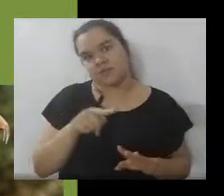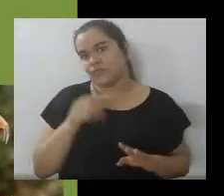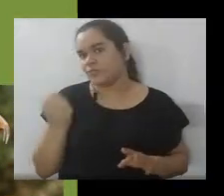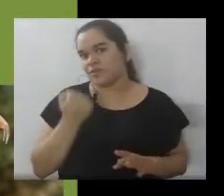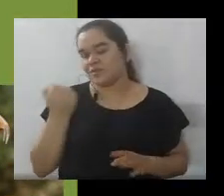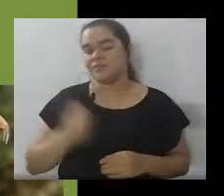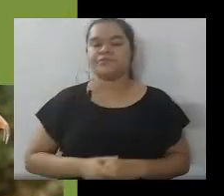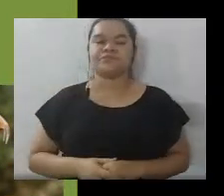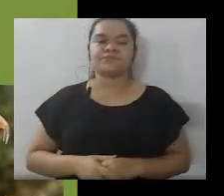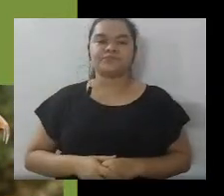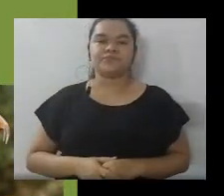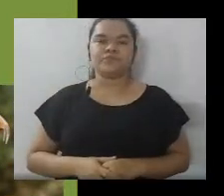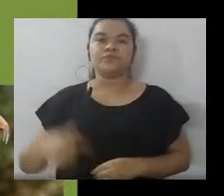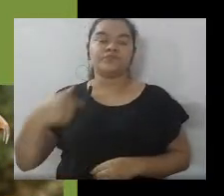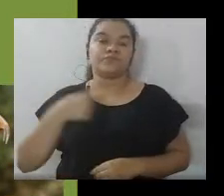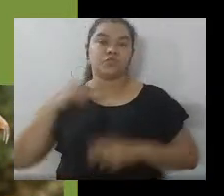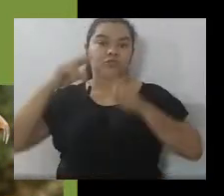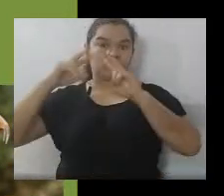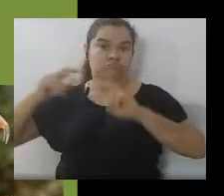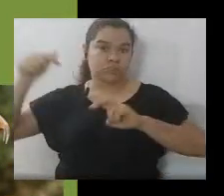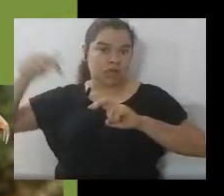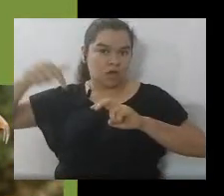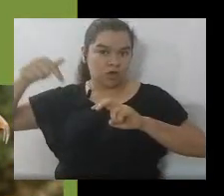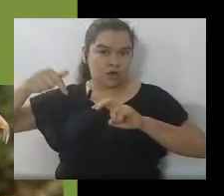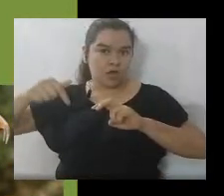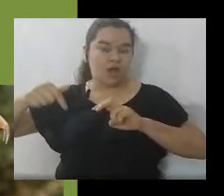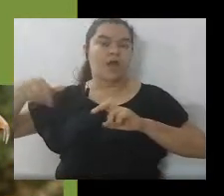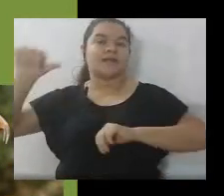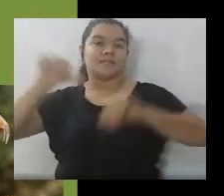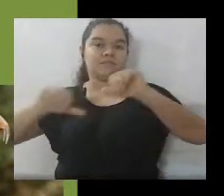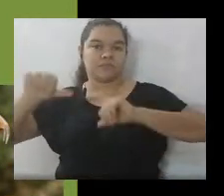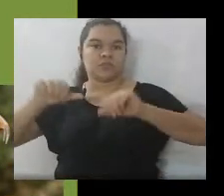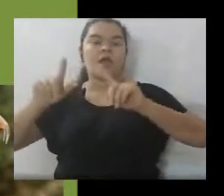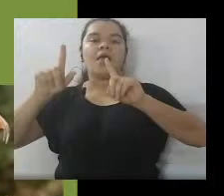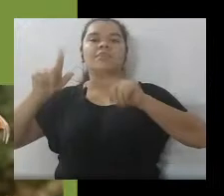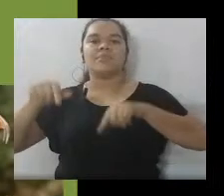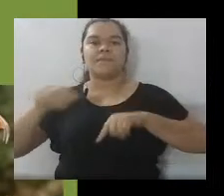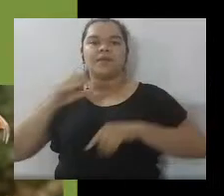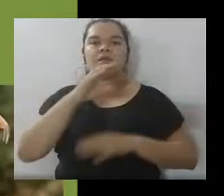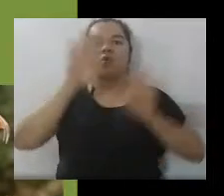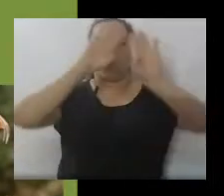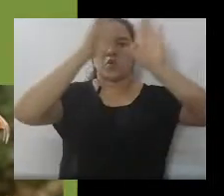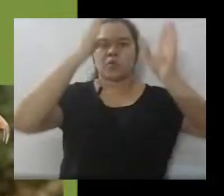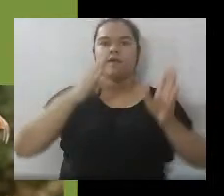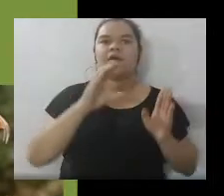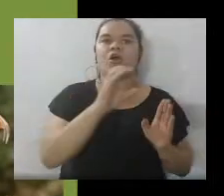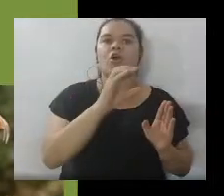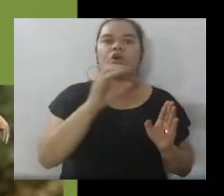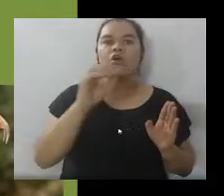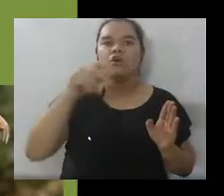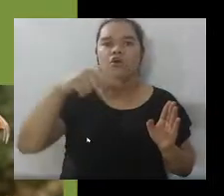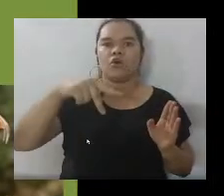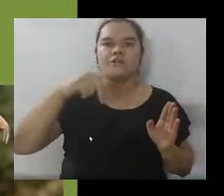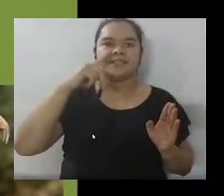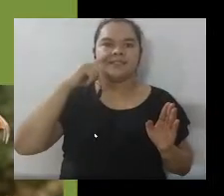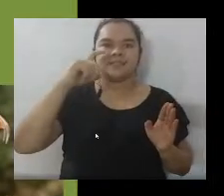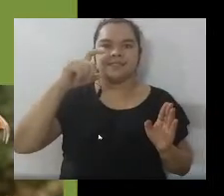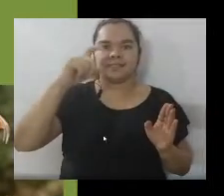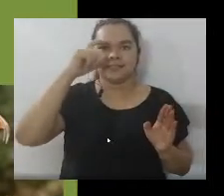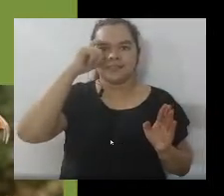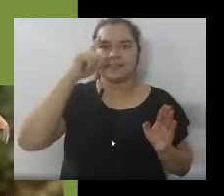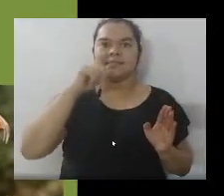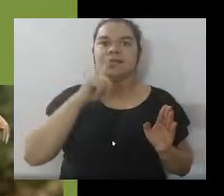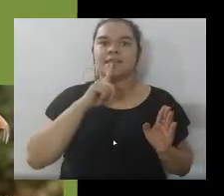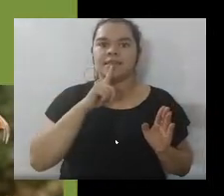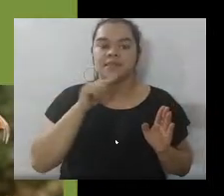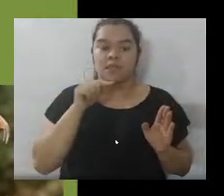otras carreras de investigación, yo me desarrollo como investigador de CONICET, ¿sí? Ingresé al CONICET, y estudio la